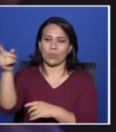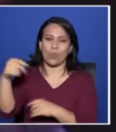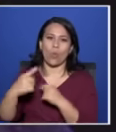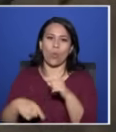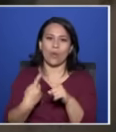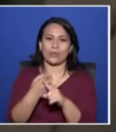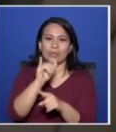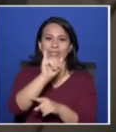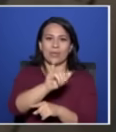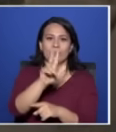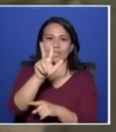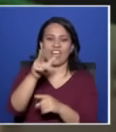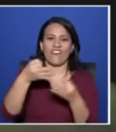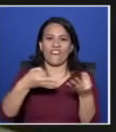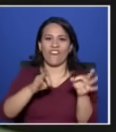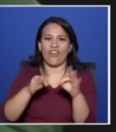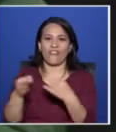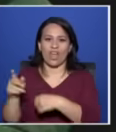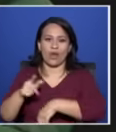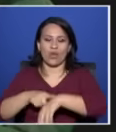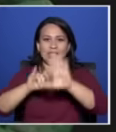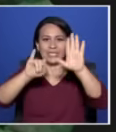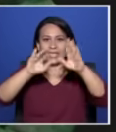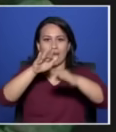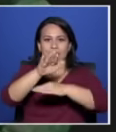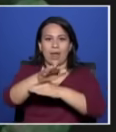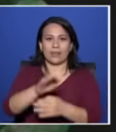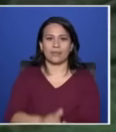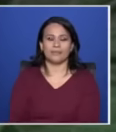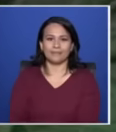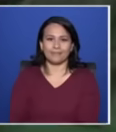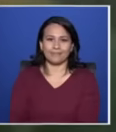3 de febrero a las 18 horas.